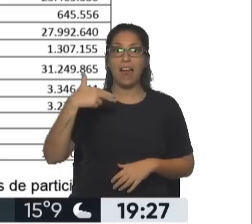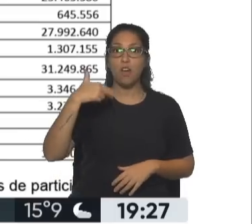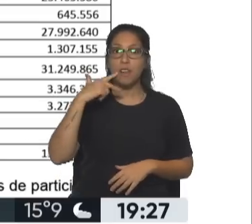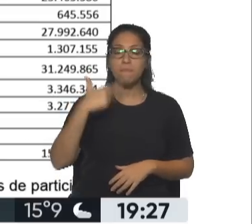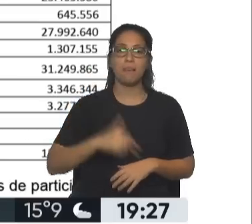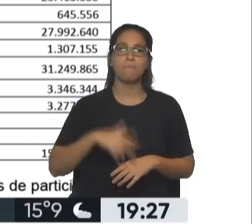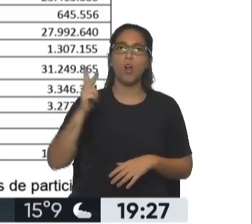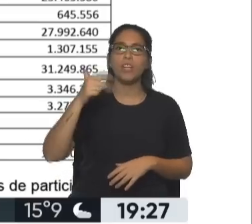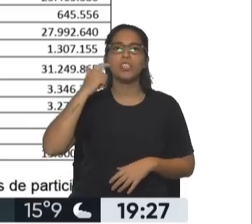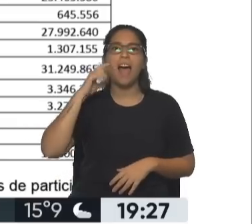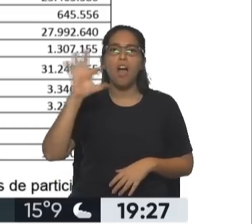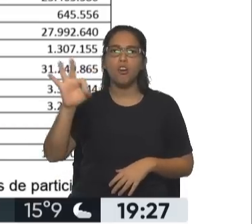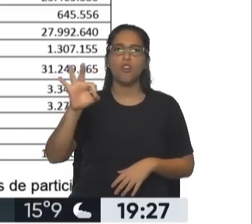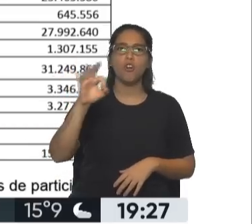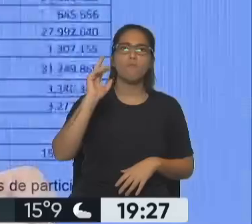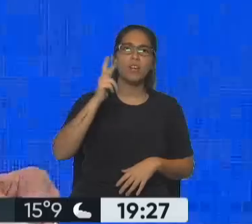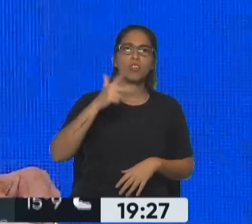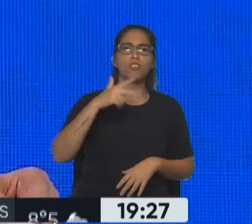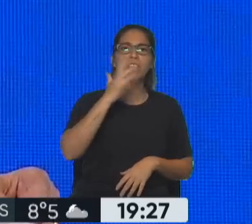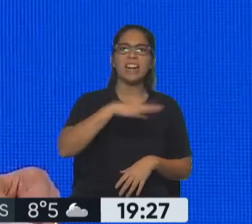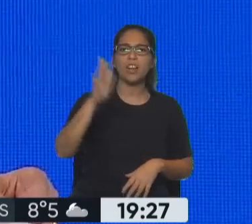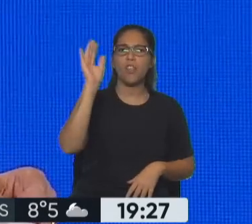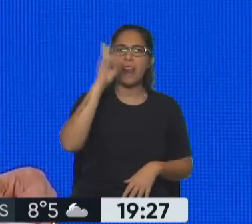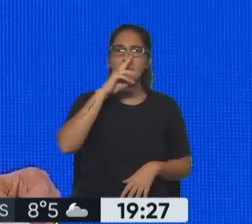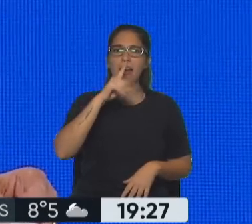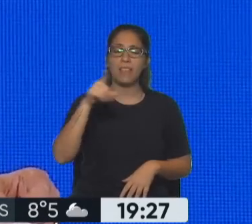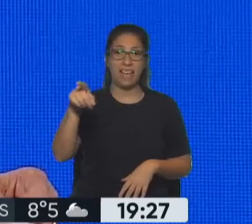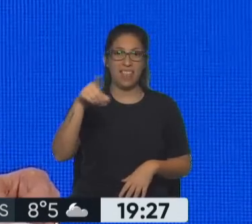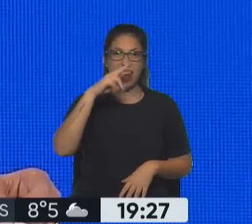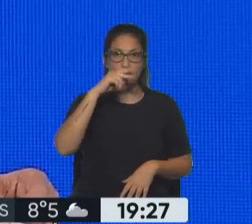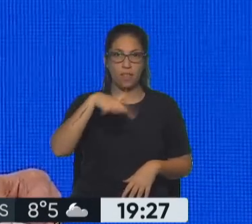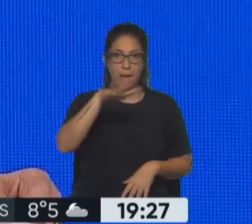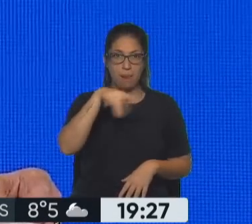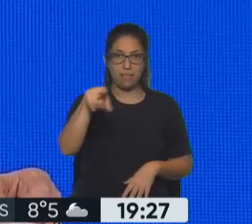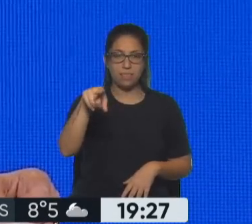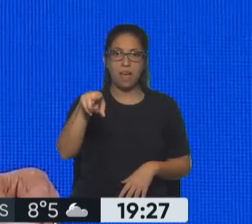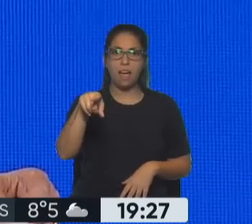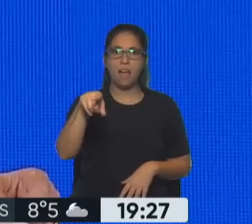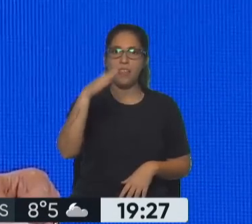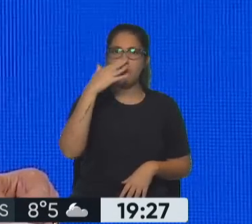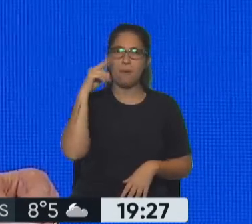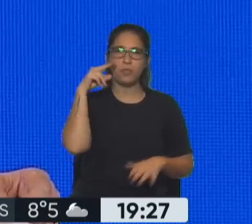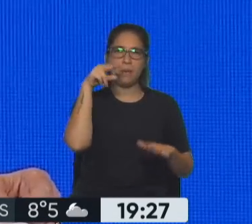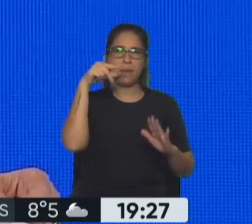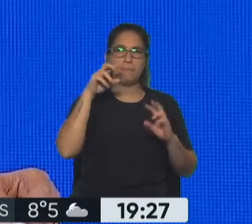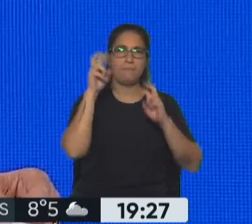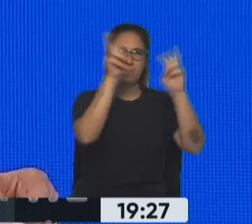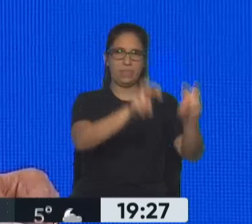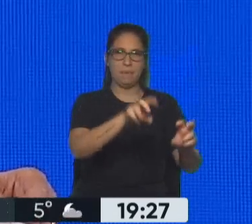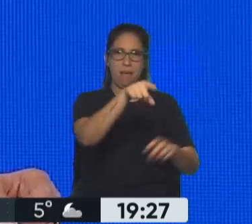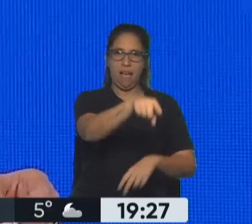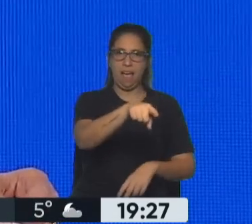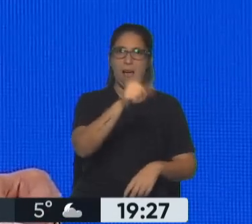Molinos Agro, Molinos Río de la Plata, una digresión sobre esto. Molinos Río de la Plata, que después la vamos a ver más adelante cuando hablemos